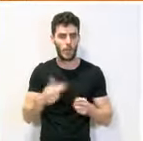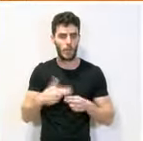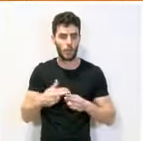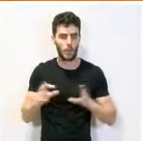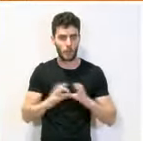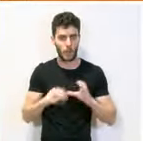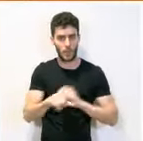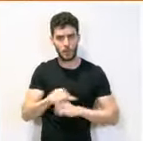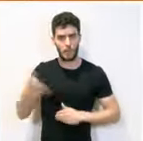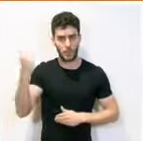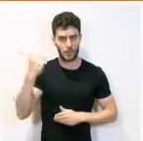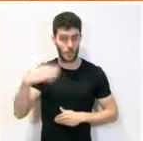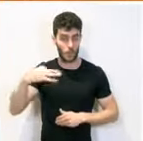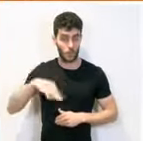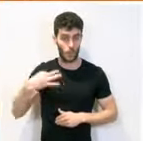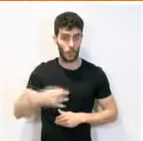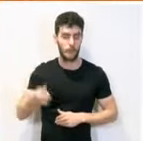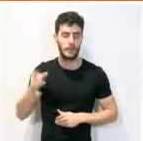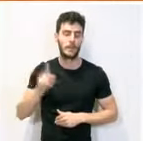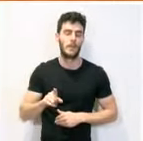Ciudadanos la semana pasada, y